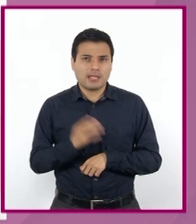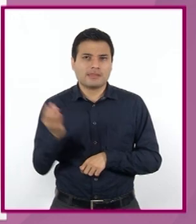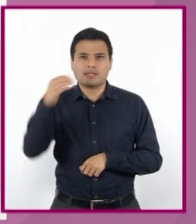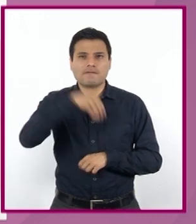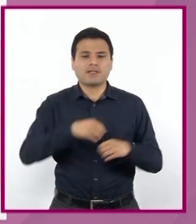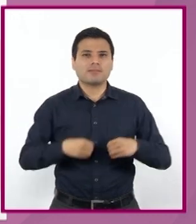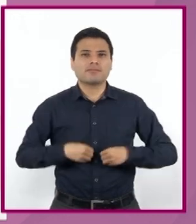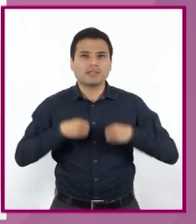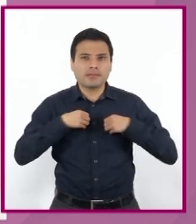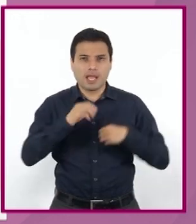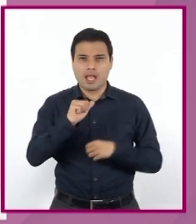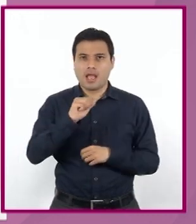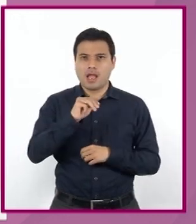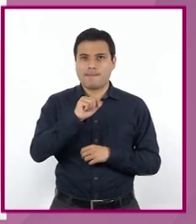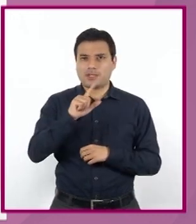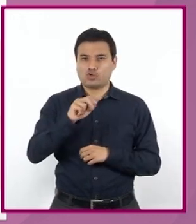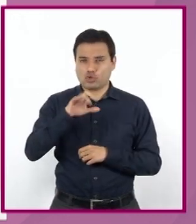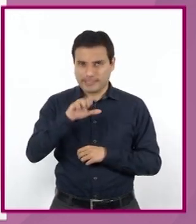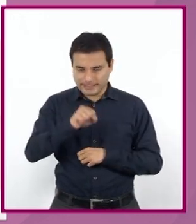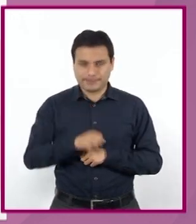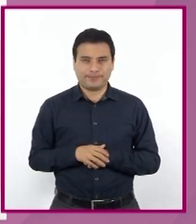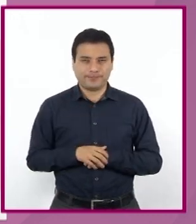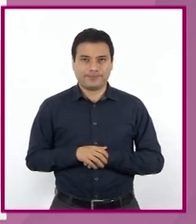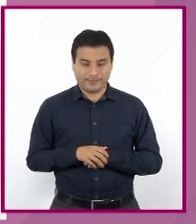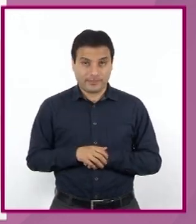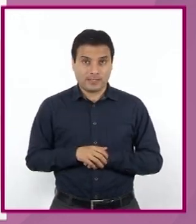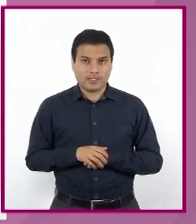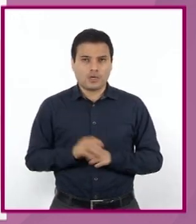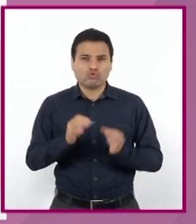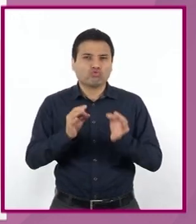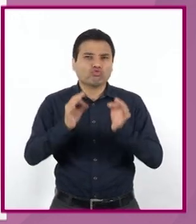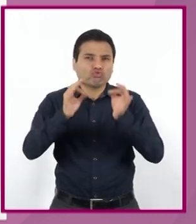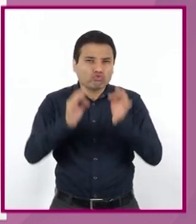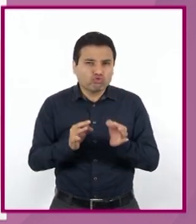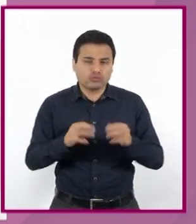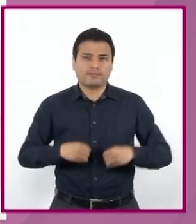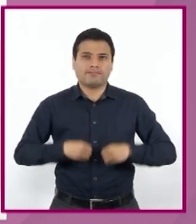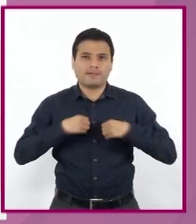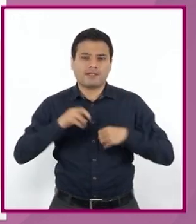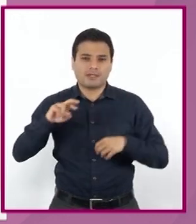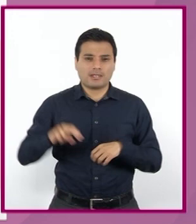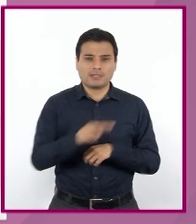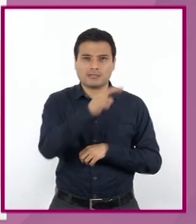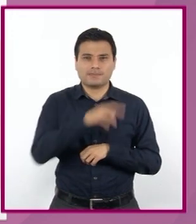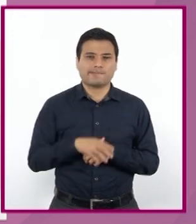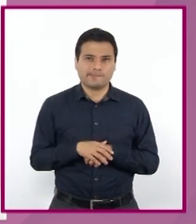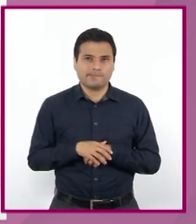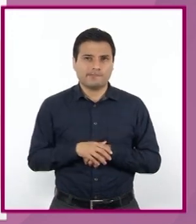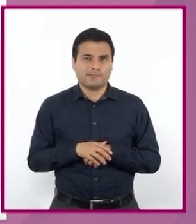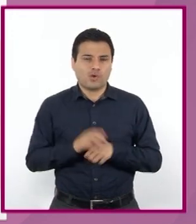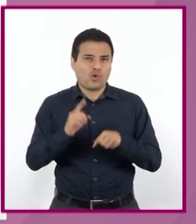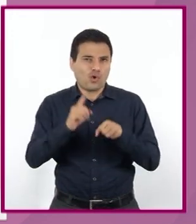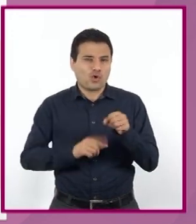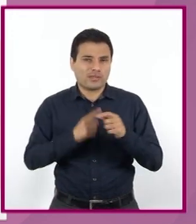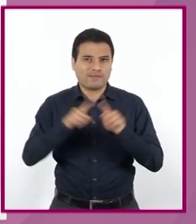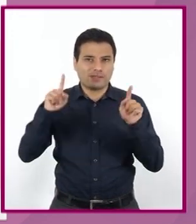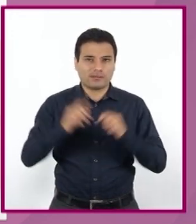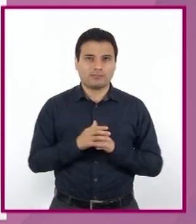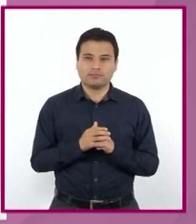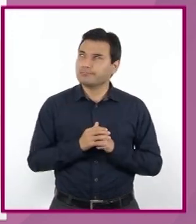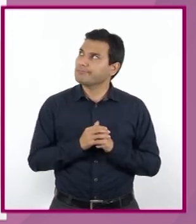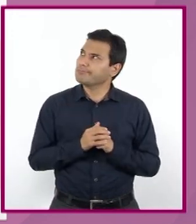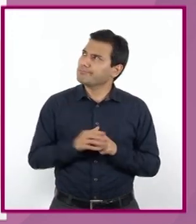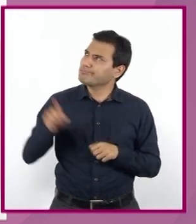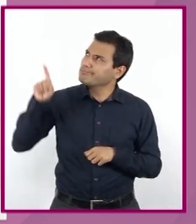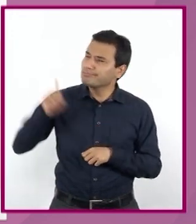vive en el Amazonas. Los de la especie habitan en los ríos por el inusual color. ¿Por qué pronombre